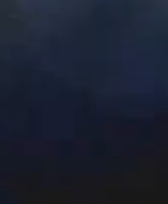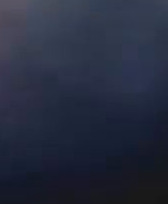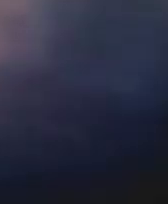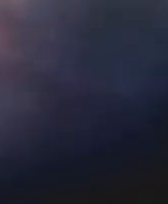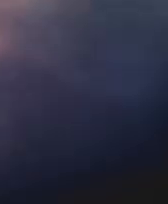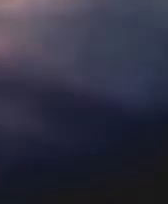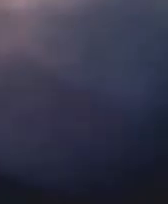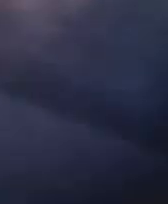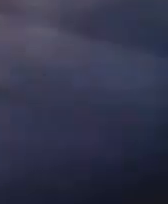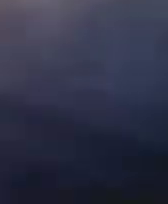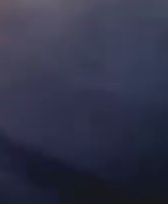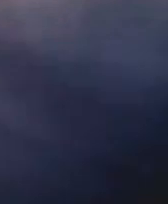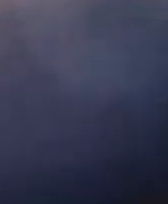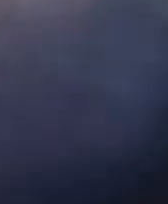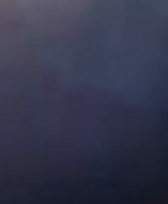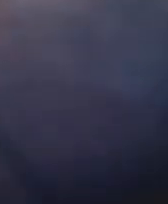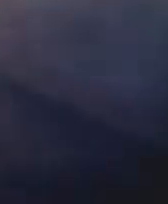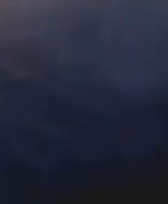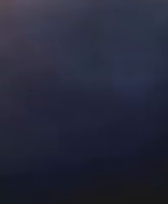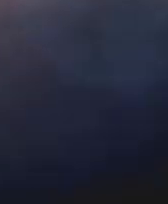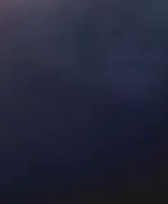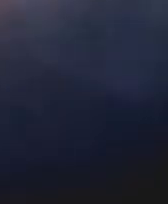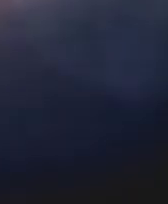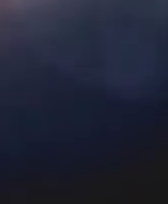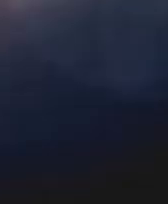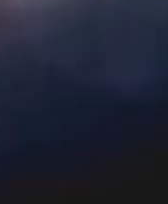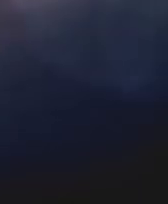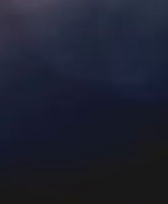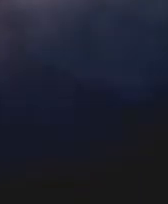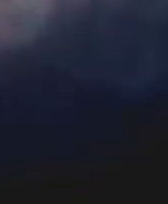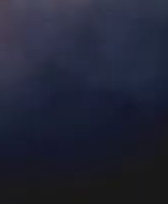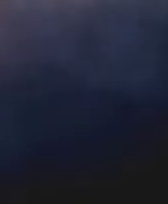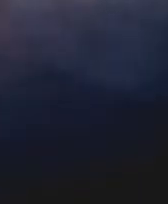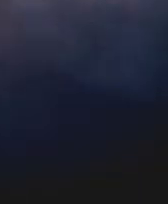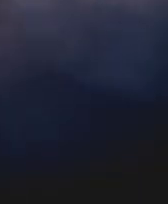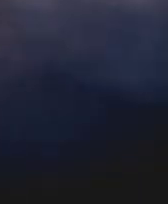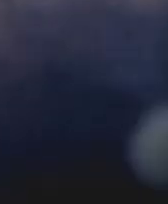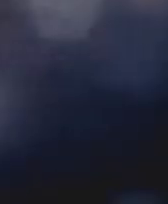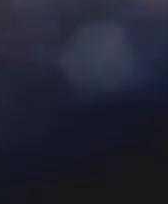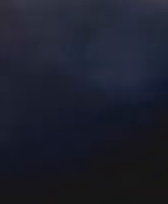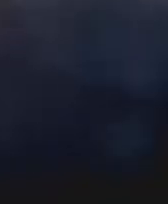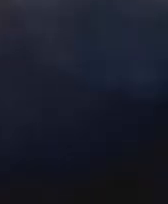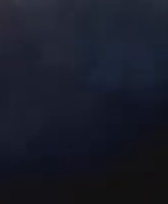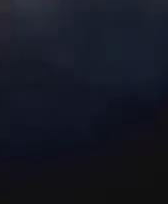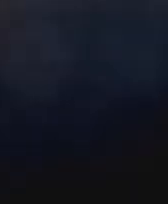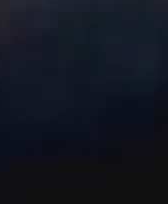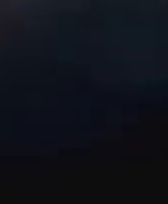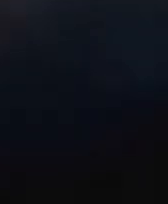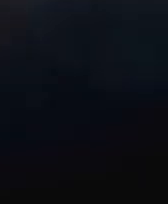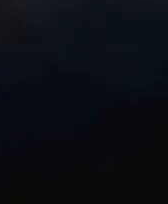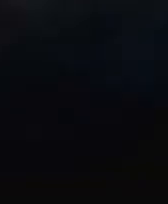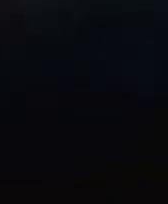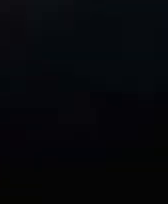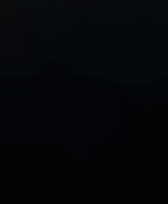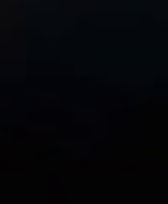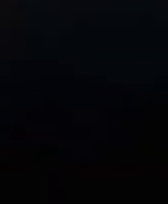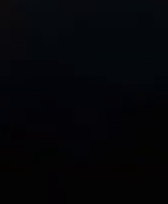Edmundo. Canal 28. Días difíciles. Martes 21 de abril, 11 de la noche.